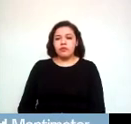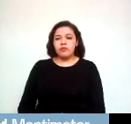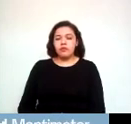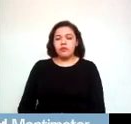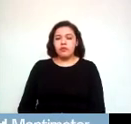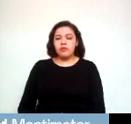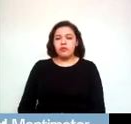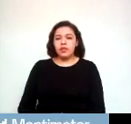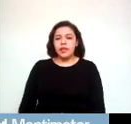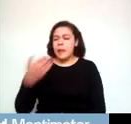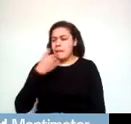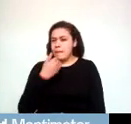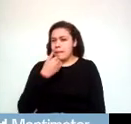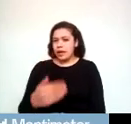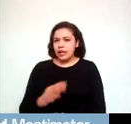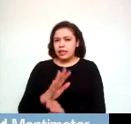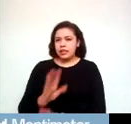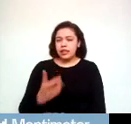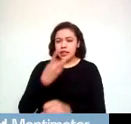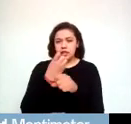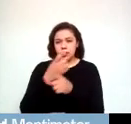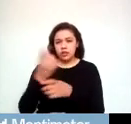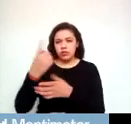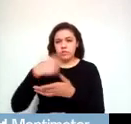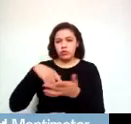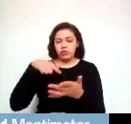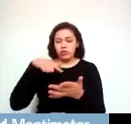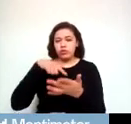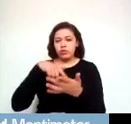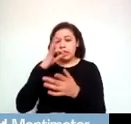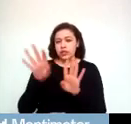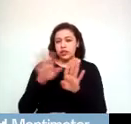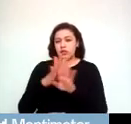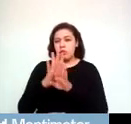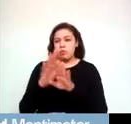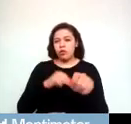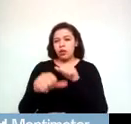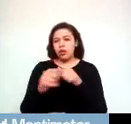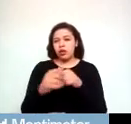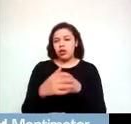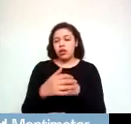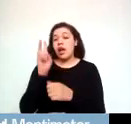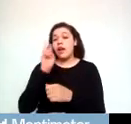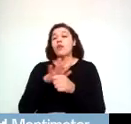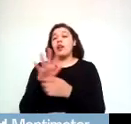Muy bien, casi estamos el segundo lugar avanzando hacia el primero. Vamos a ver cuál es la mayoría.